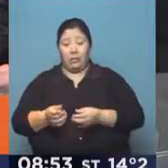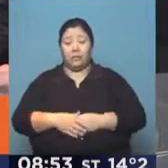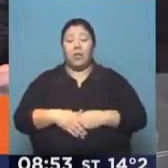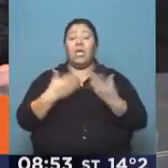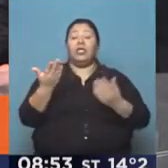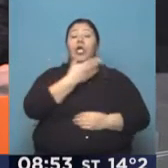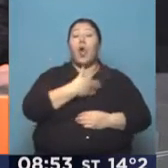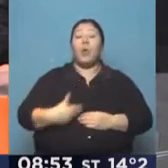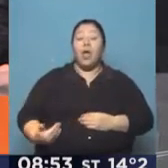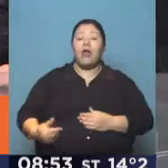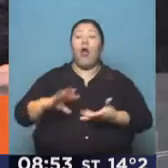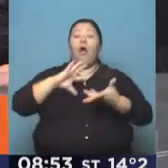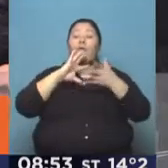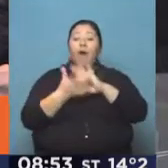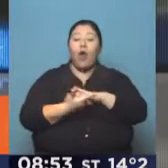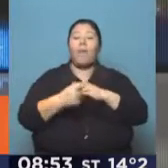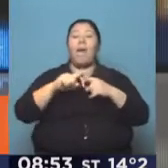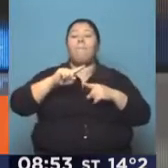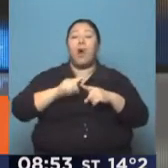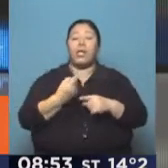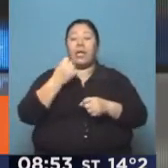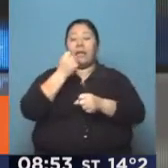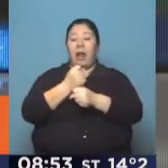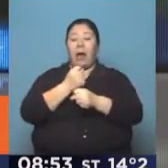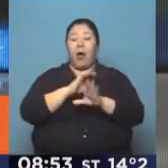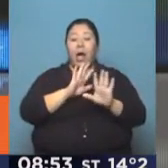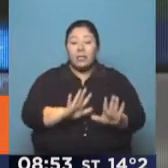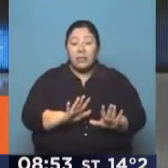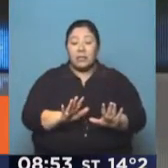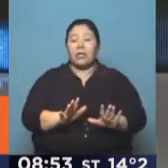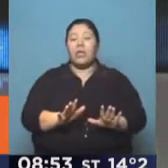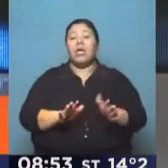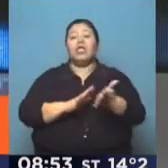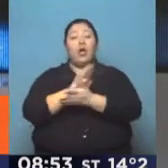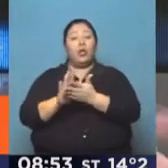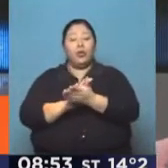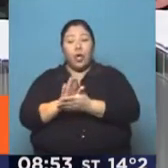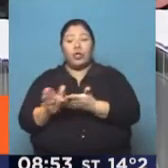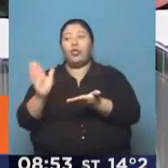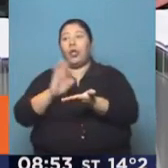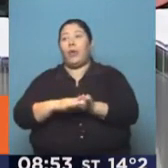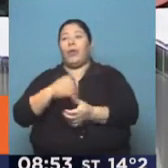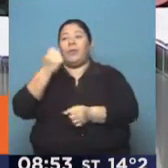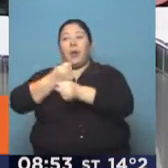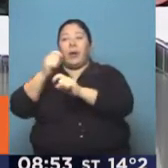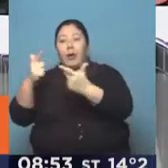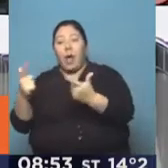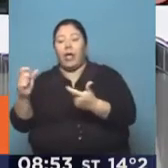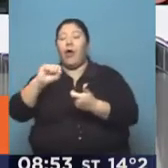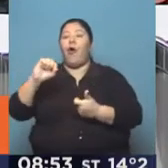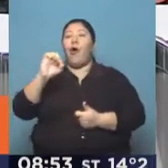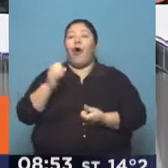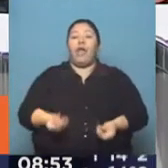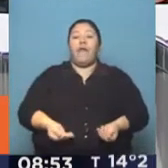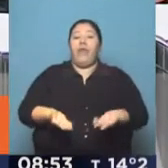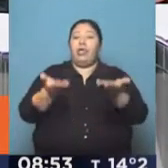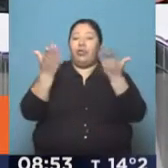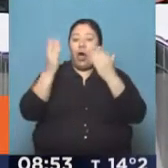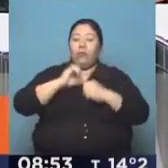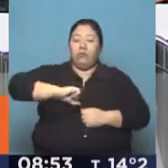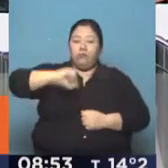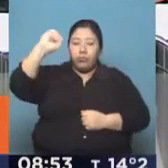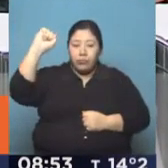el gobierno claramente no se va a resolver el problema de la desocupación la inflación una inflación es va